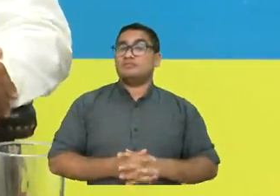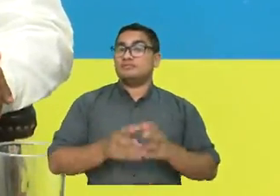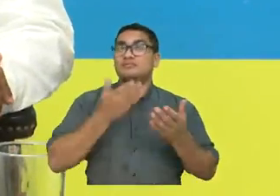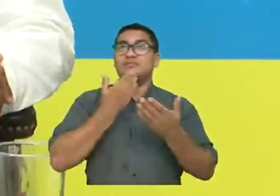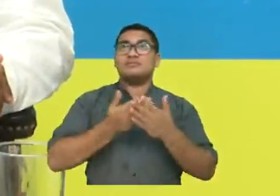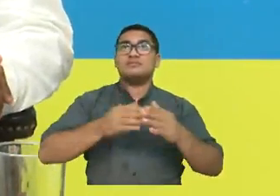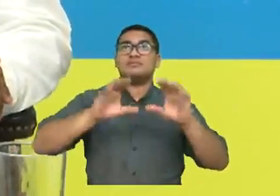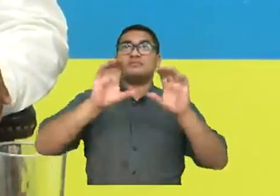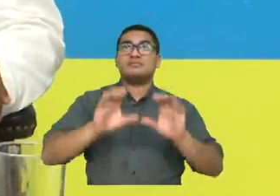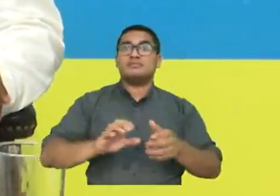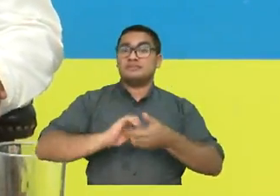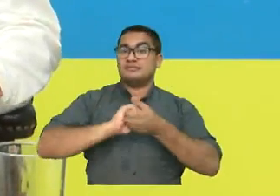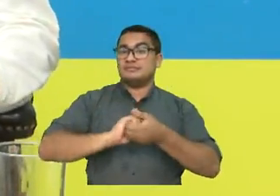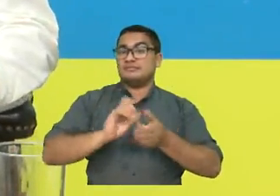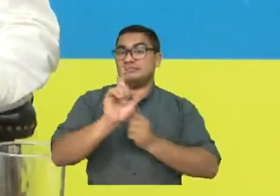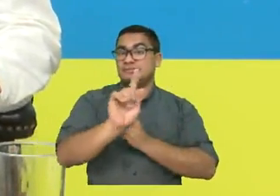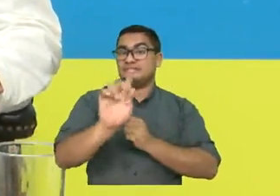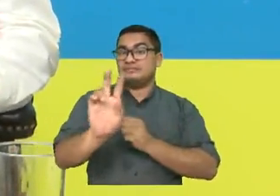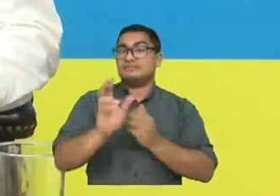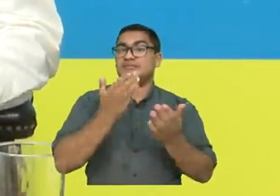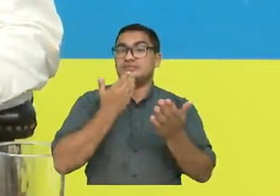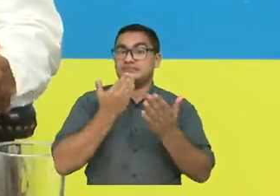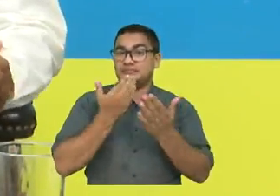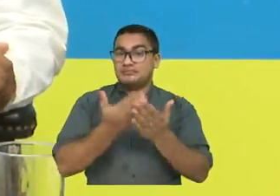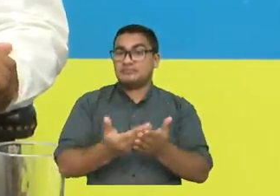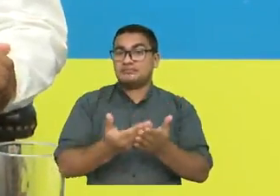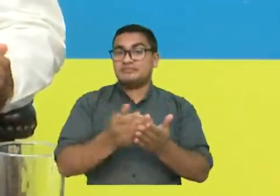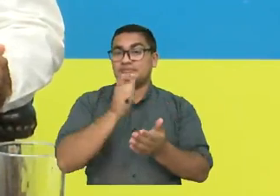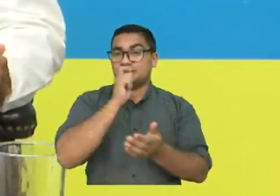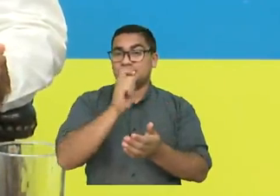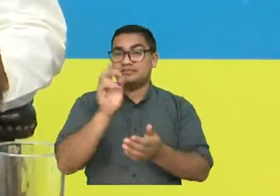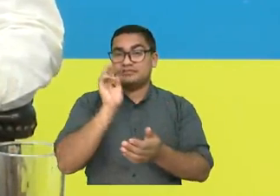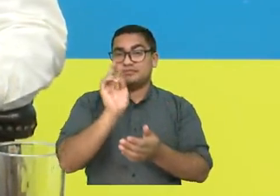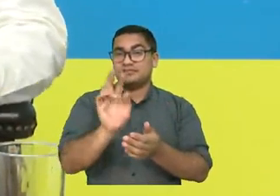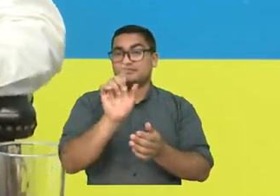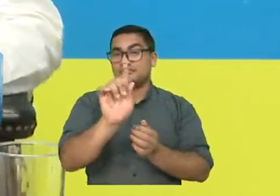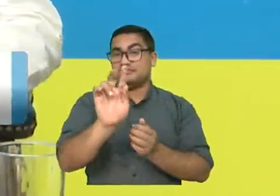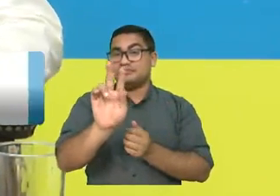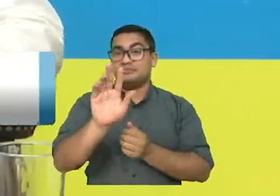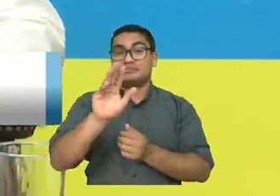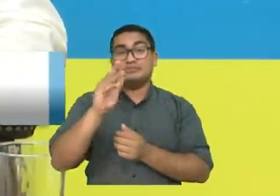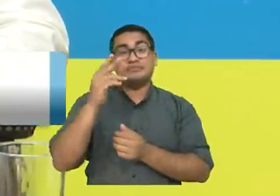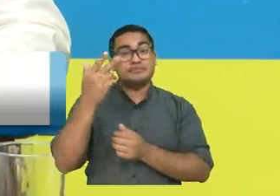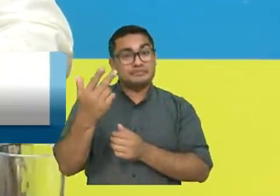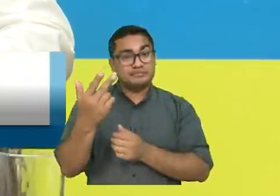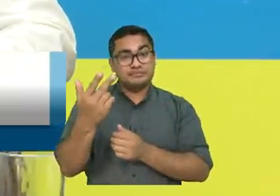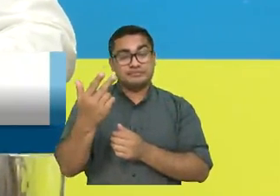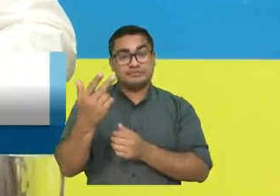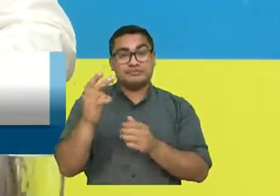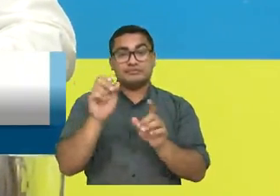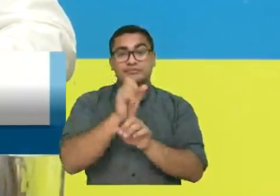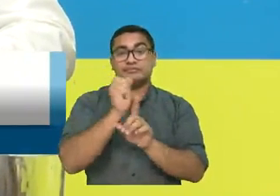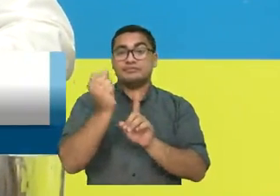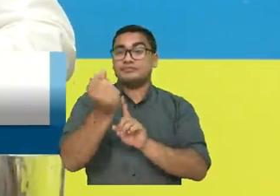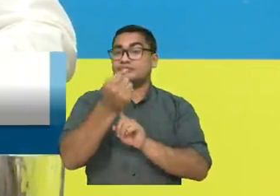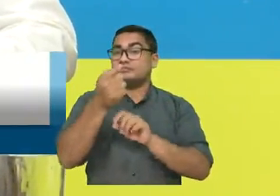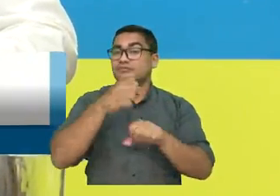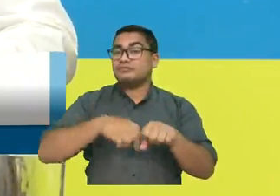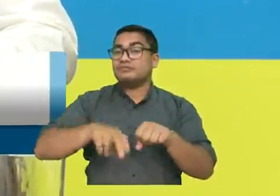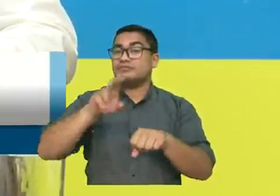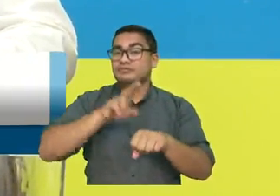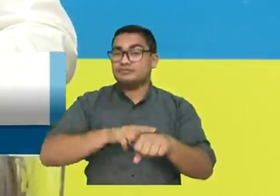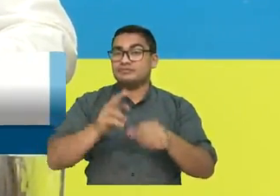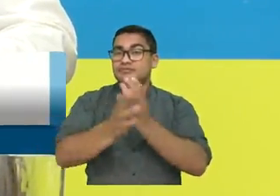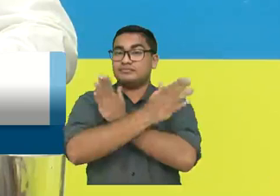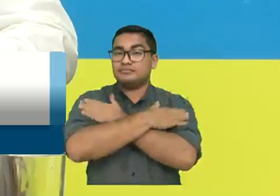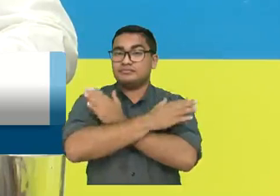Muy buenas tardes, amigos televidentes. Muchas gracias por su fiel sintonía. El canal 98, el canal parlamentario, el canal de la Asamblea Nacional. Les